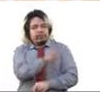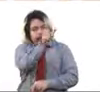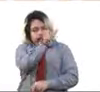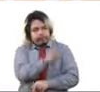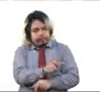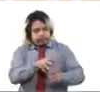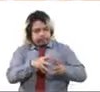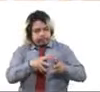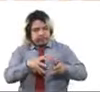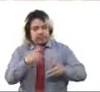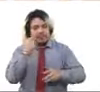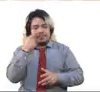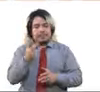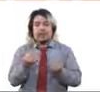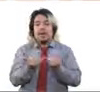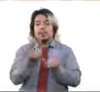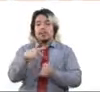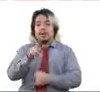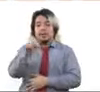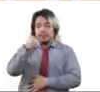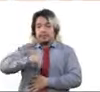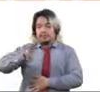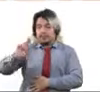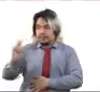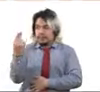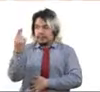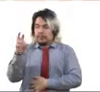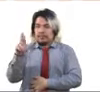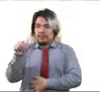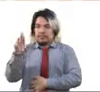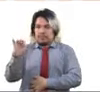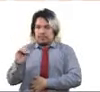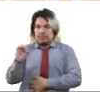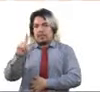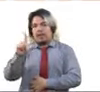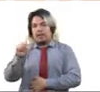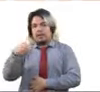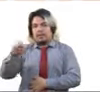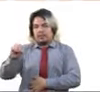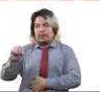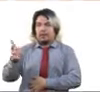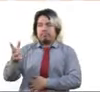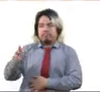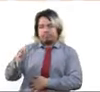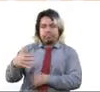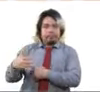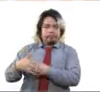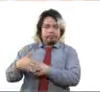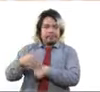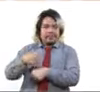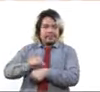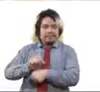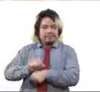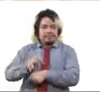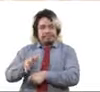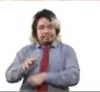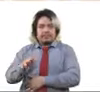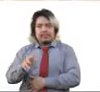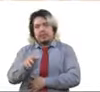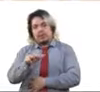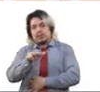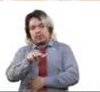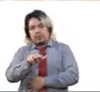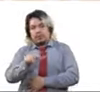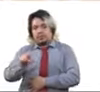Para el caso del Instituto Rosario Castellanos, vamos a lanzar en la semana del 18 al 22 de